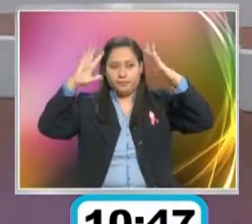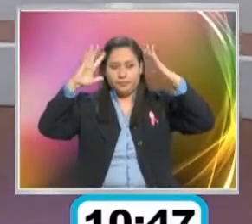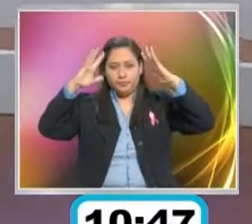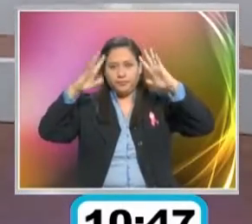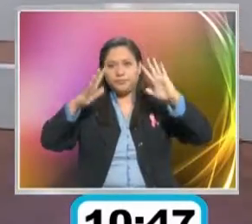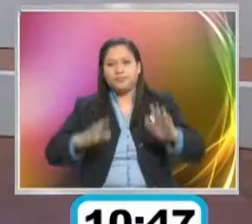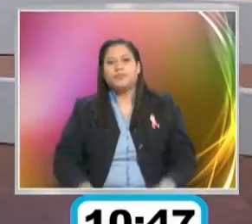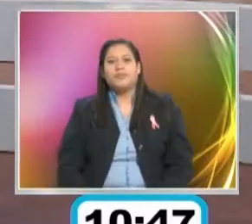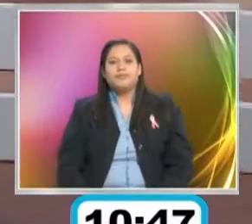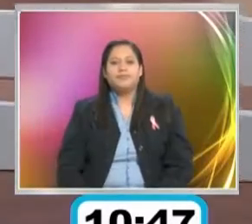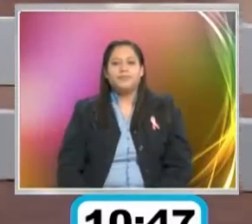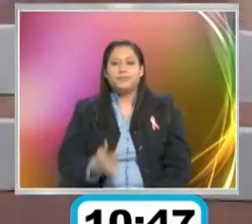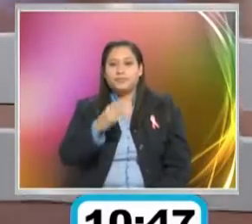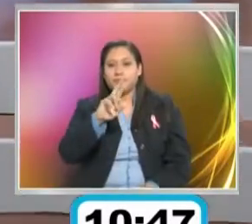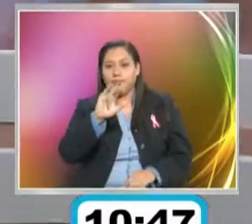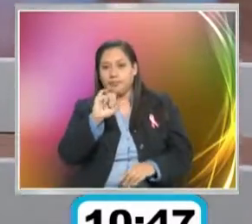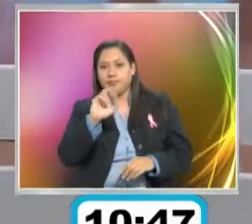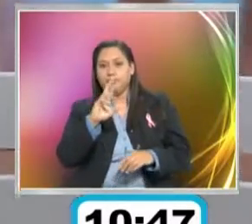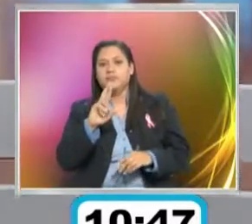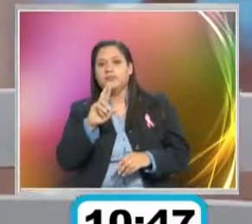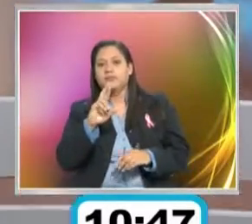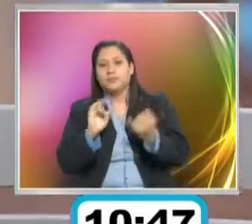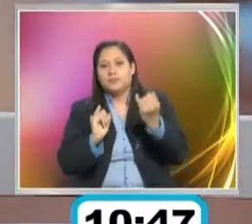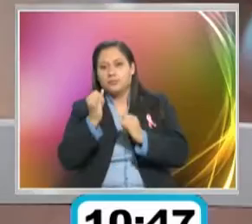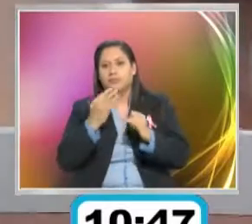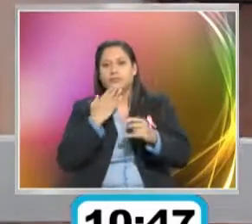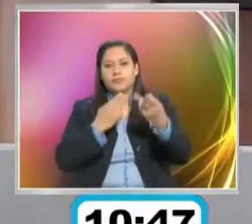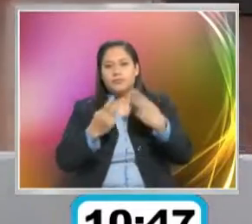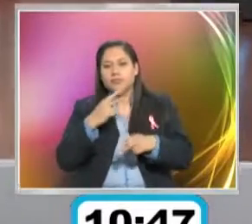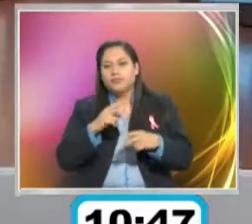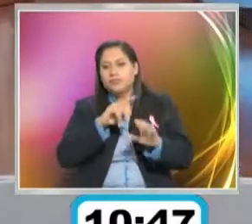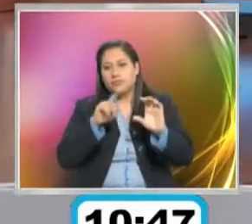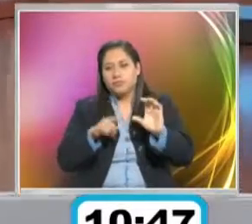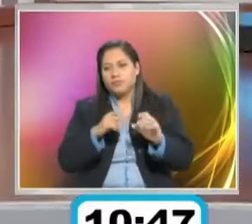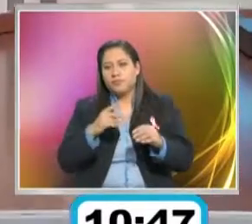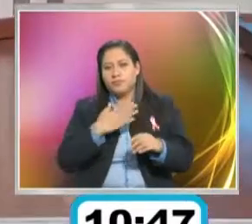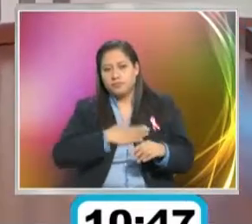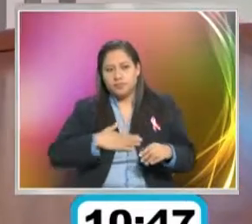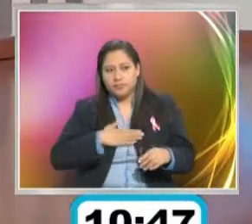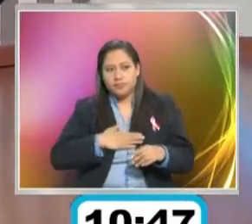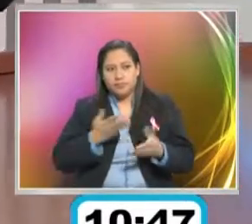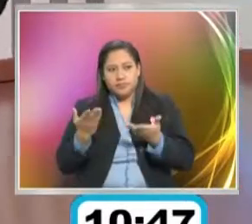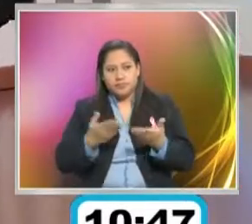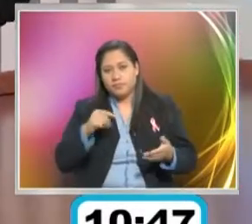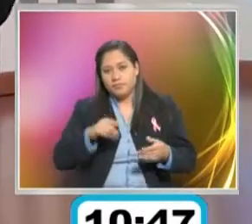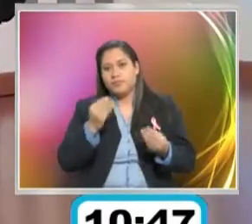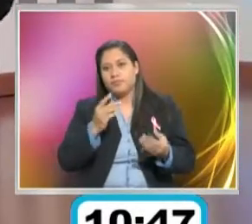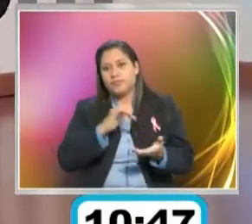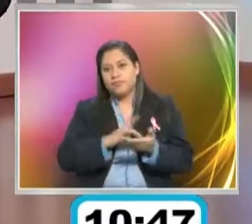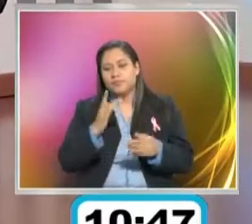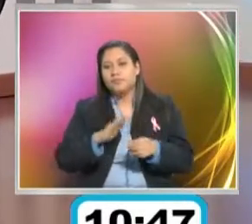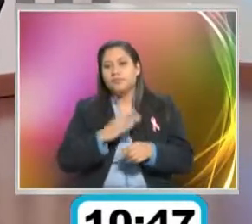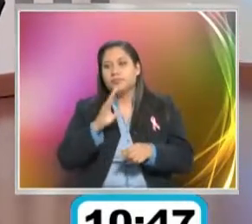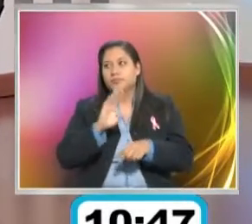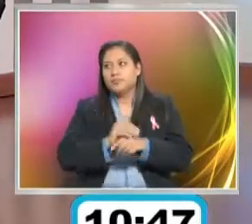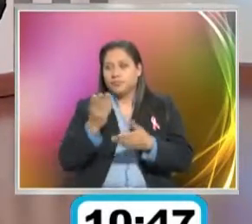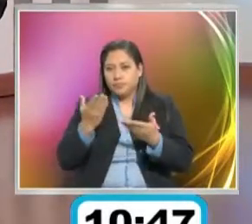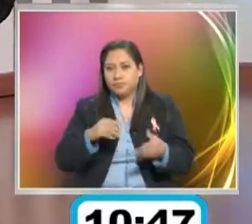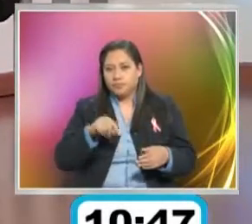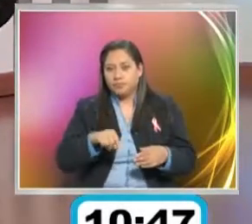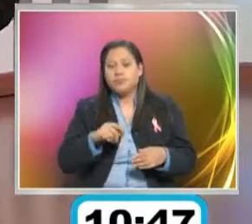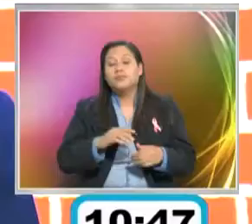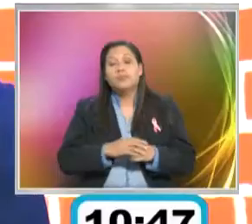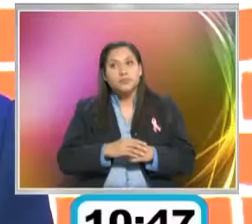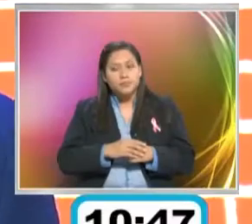Bravo, Gris Romero, bienvenida a tus ciudades. Muchas gracias, un placer estar aquí. Muchas gracias por el espacio.